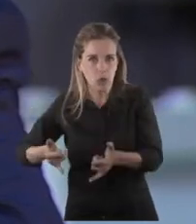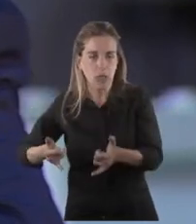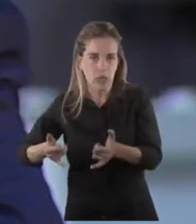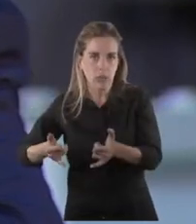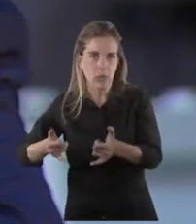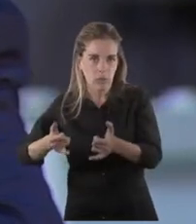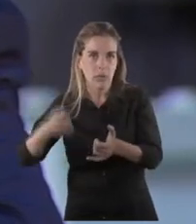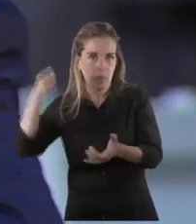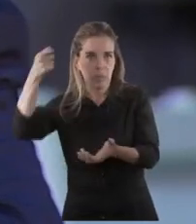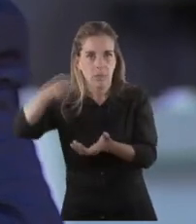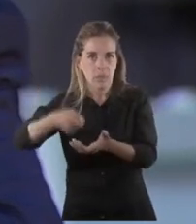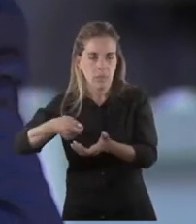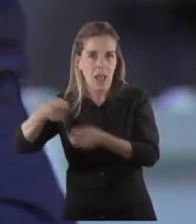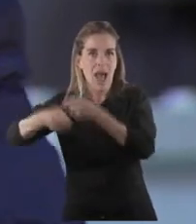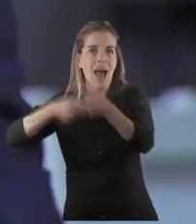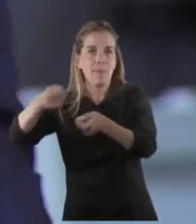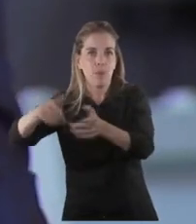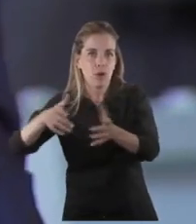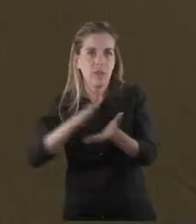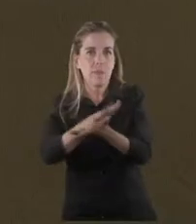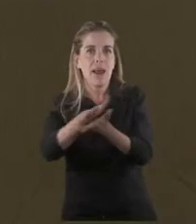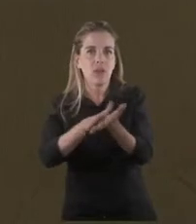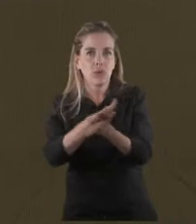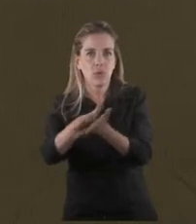ganando. Ahora,